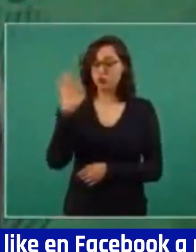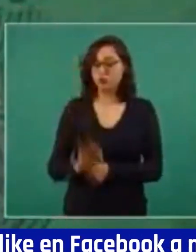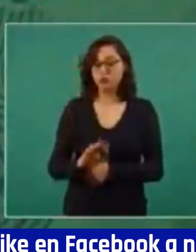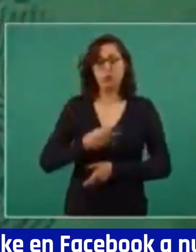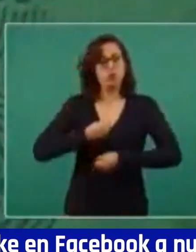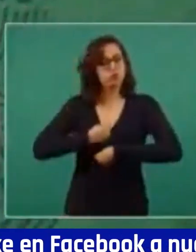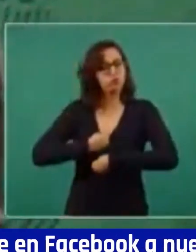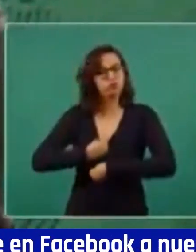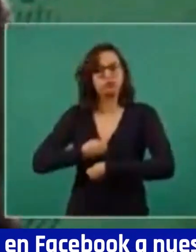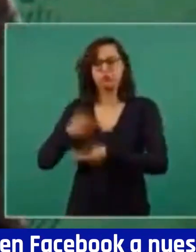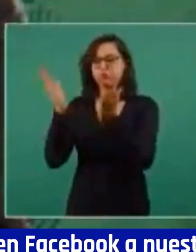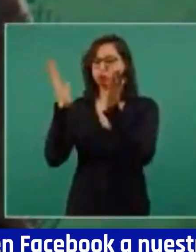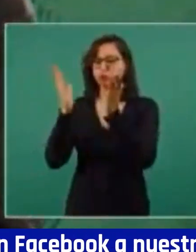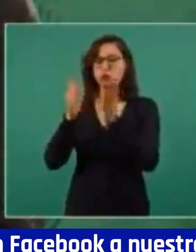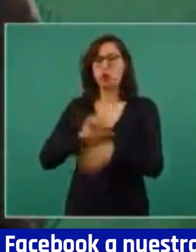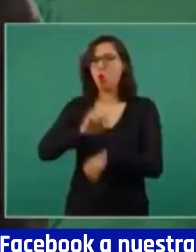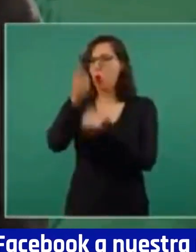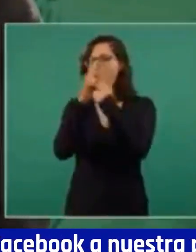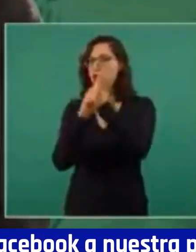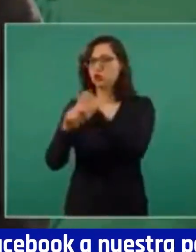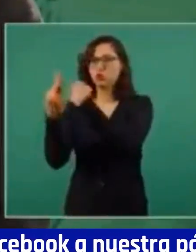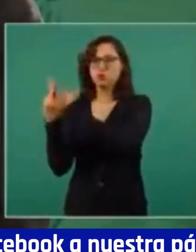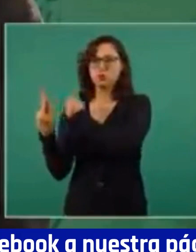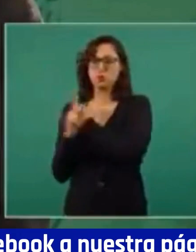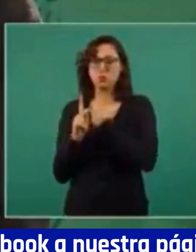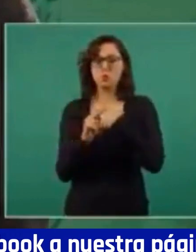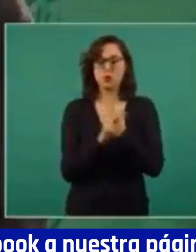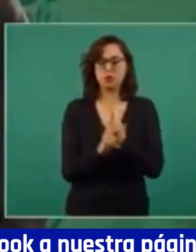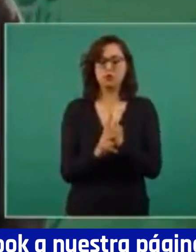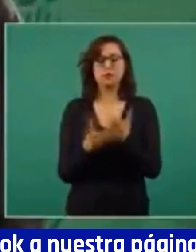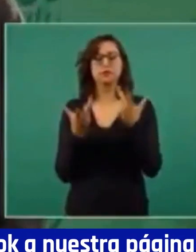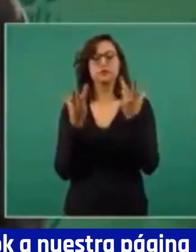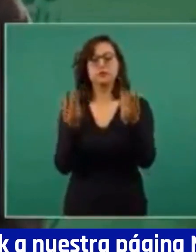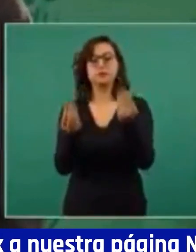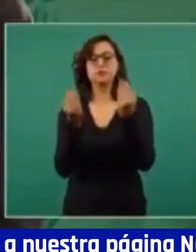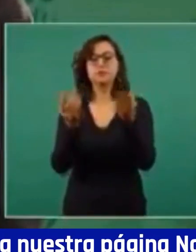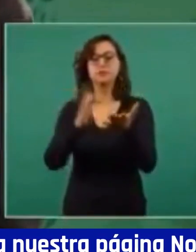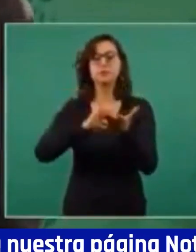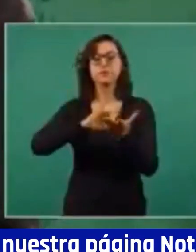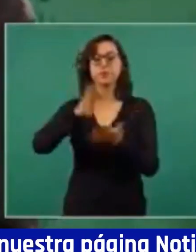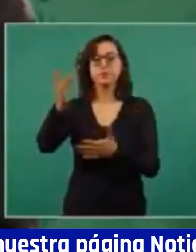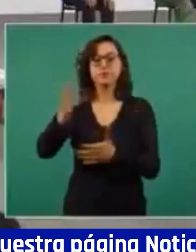los países que lo necesiten. Muchas gracias.